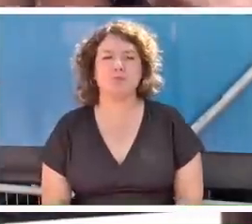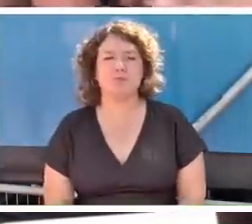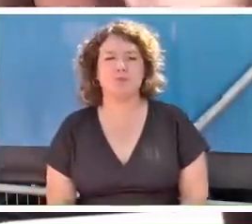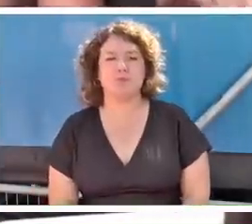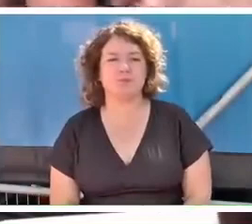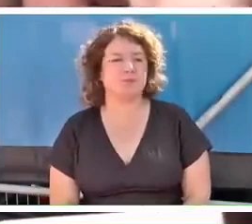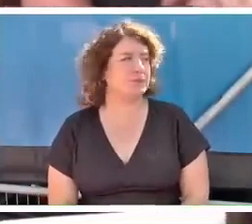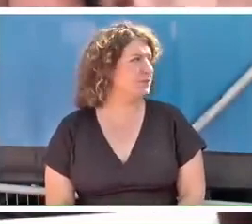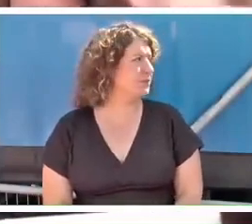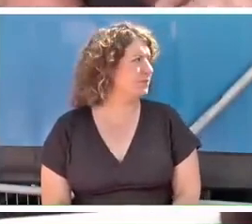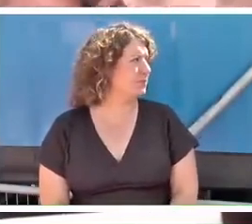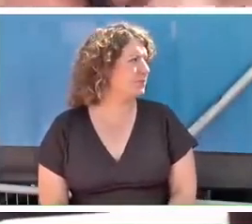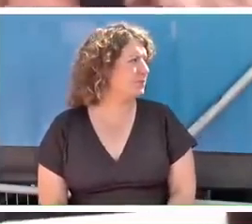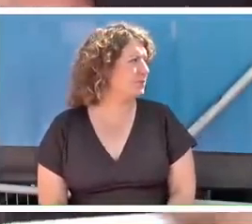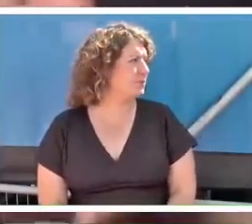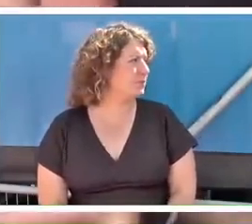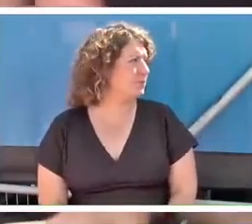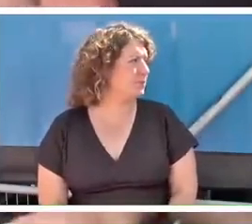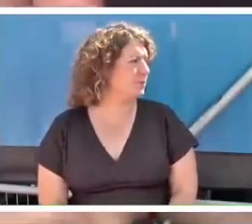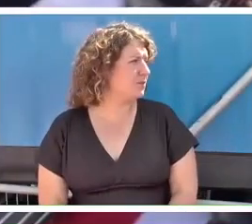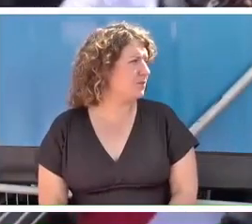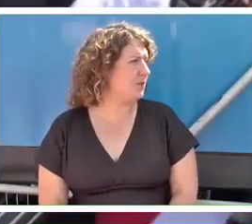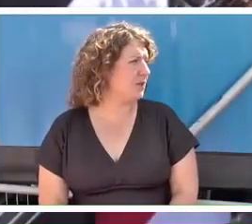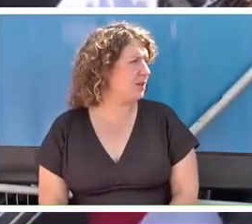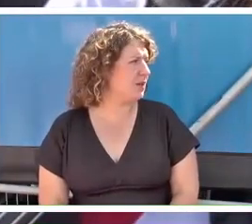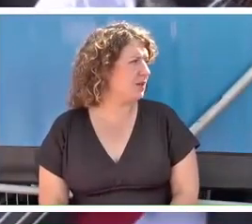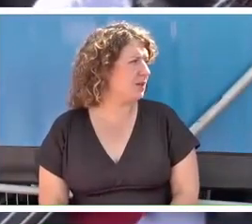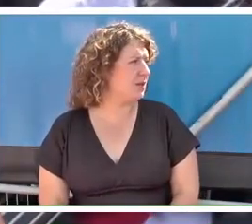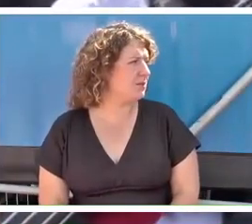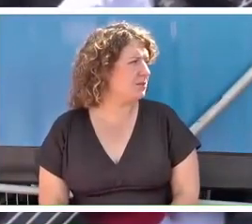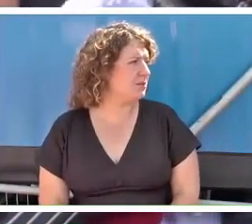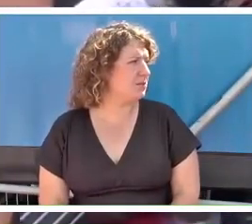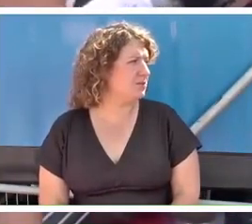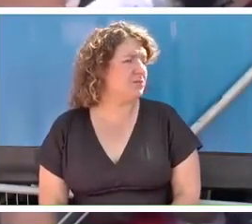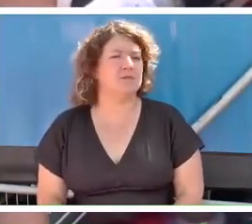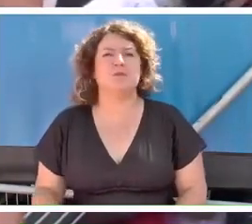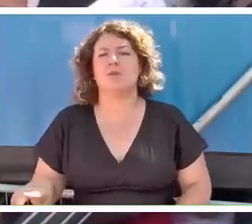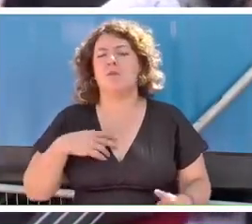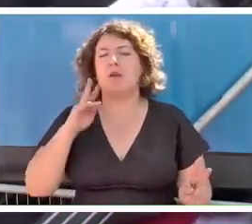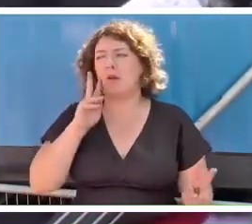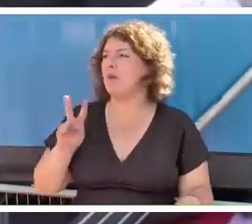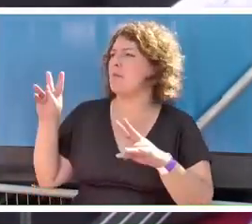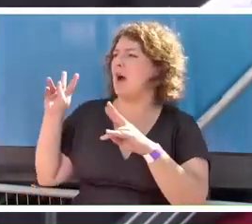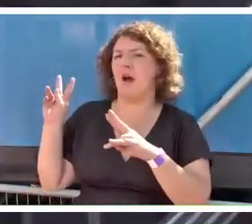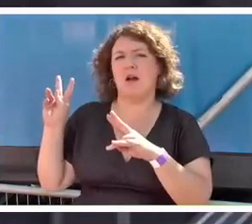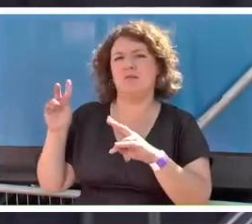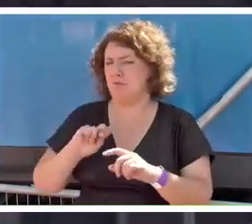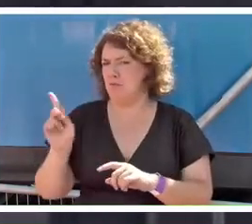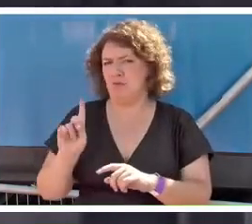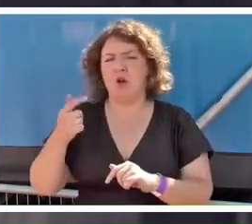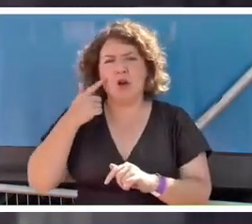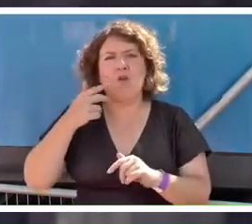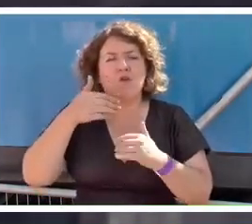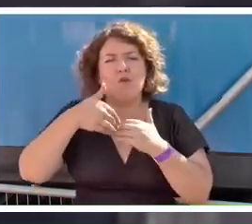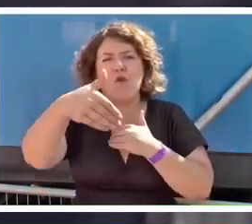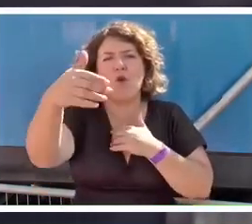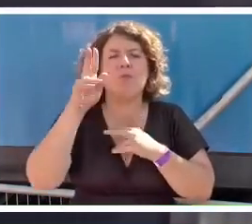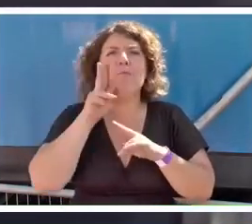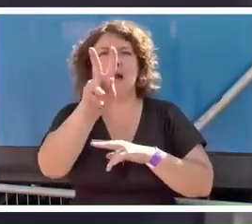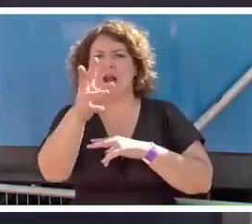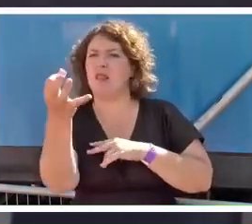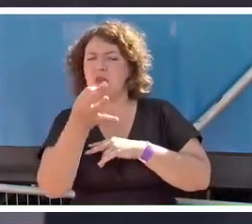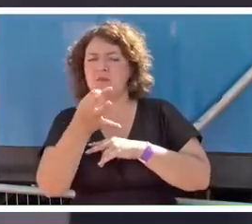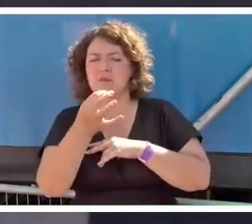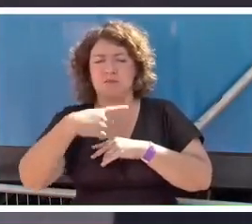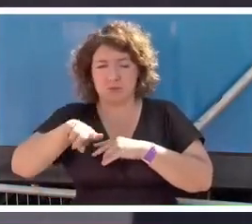Pero no se trata de mirar al pasado, se trata de mirar al futuro.